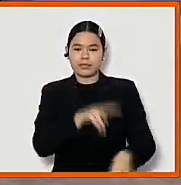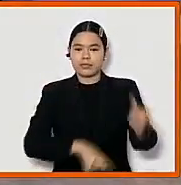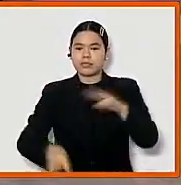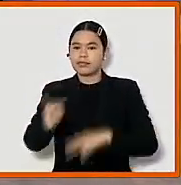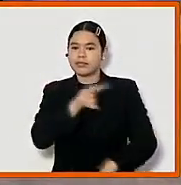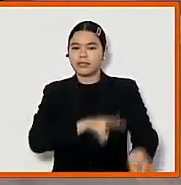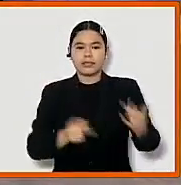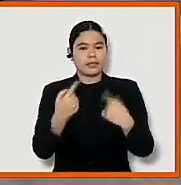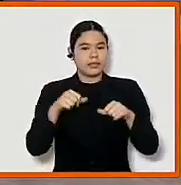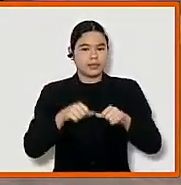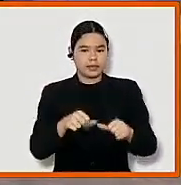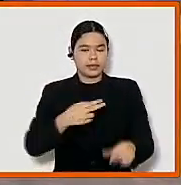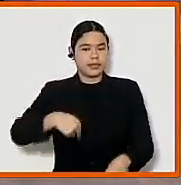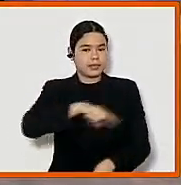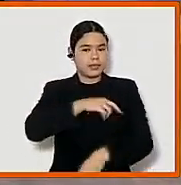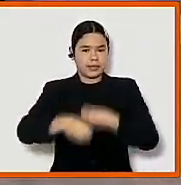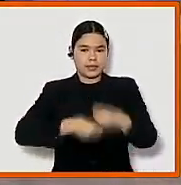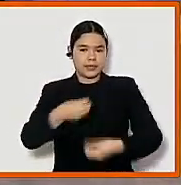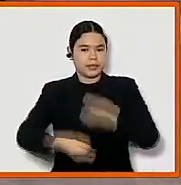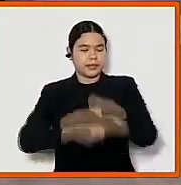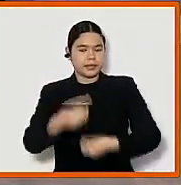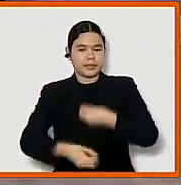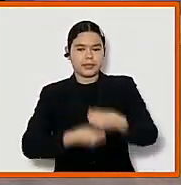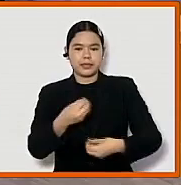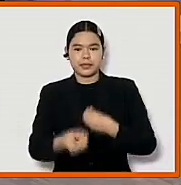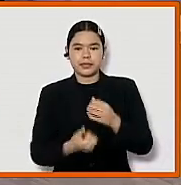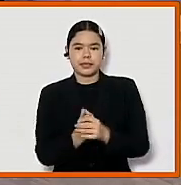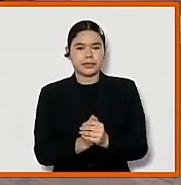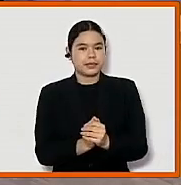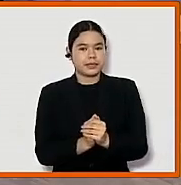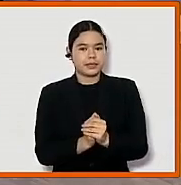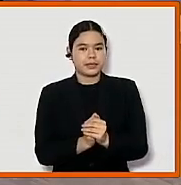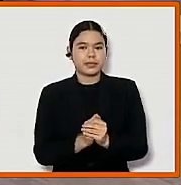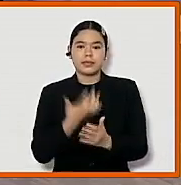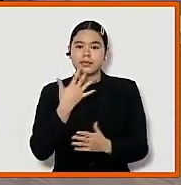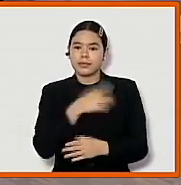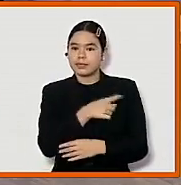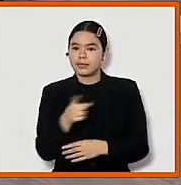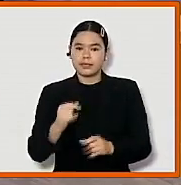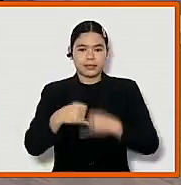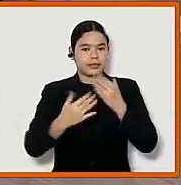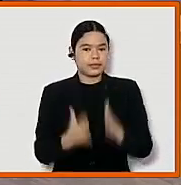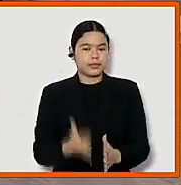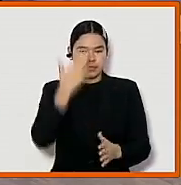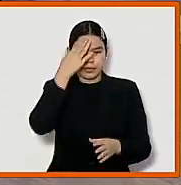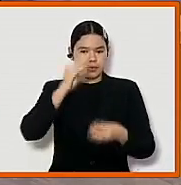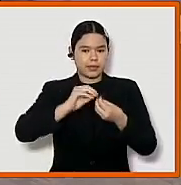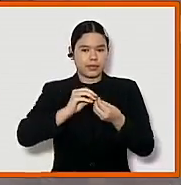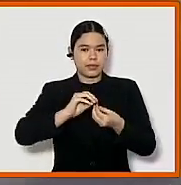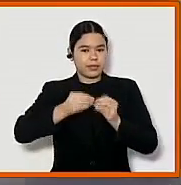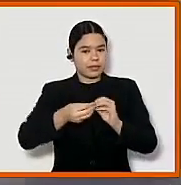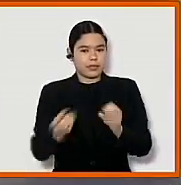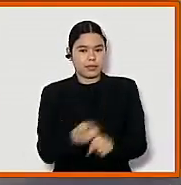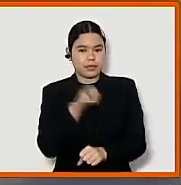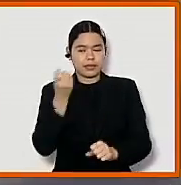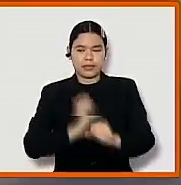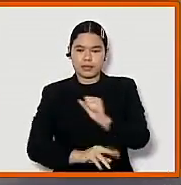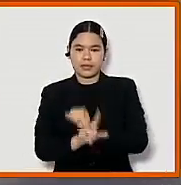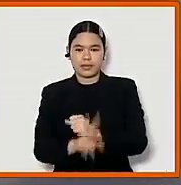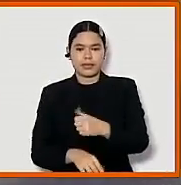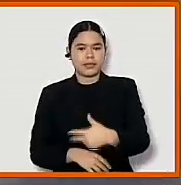notario por estar presentes en cada uno de nuestros sorteos. Te deseo suerte, querido jugador, porque conocerás los números favorecidos para Pega